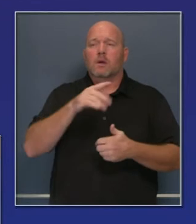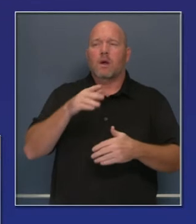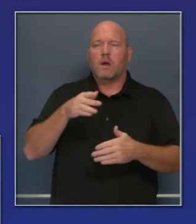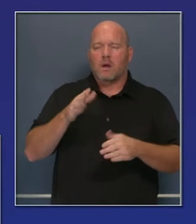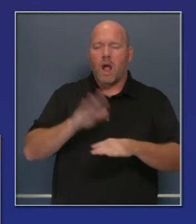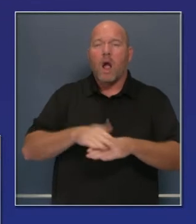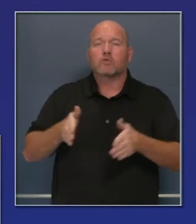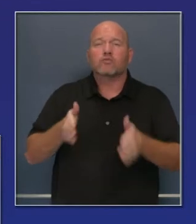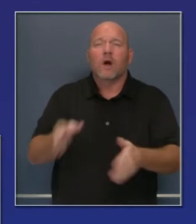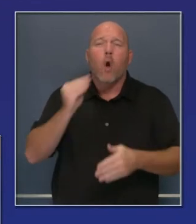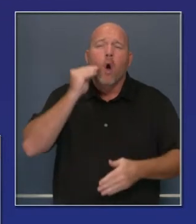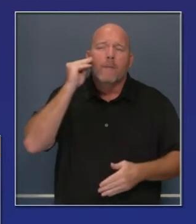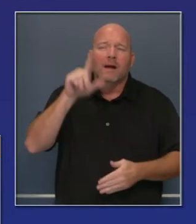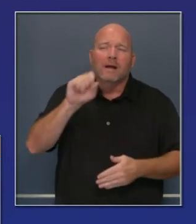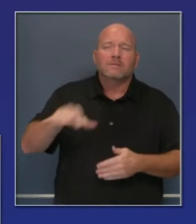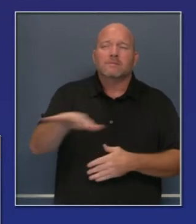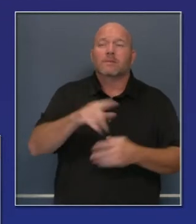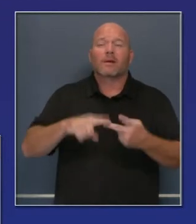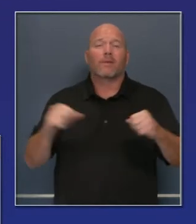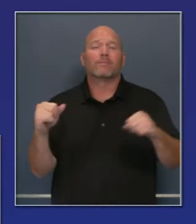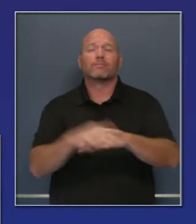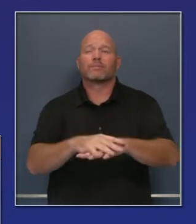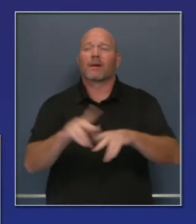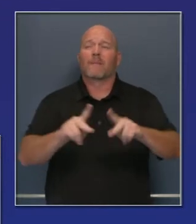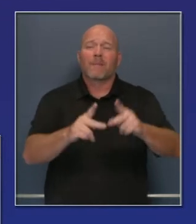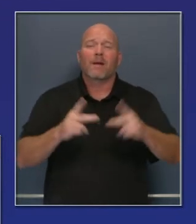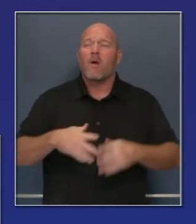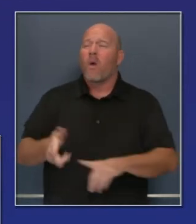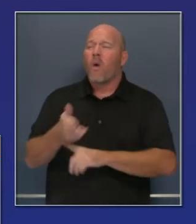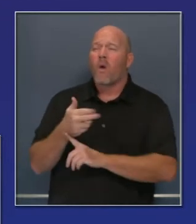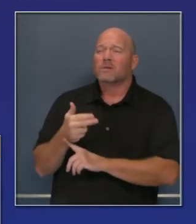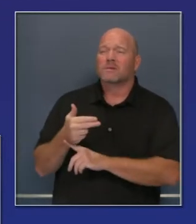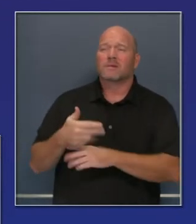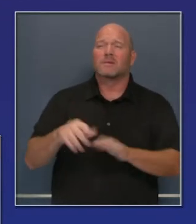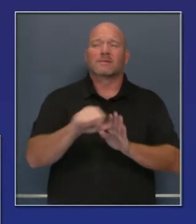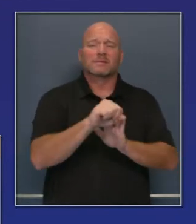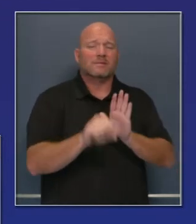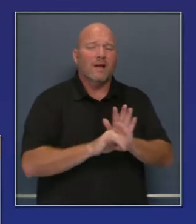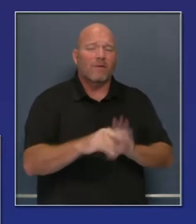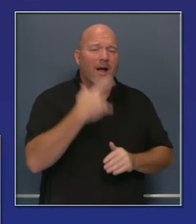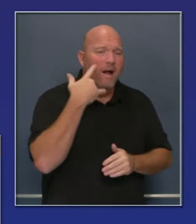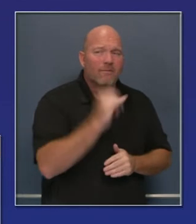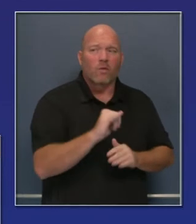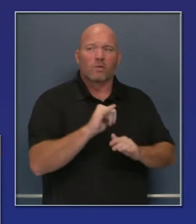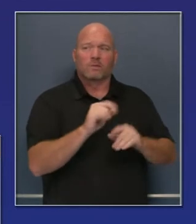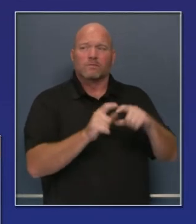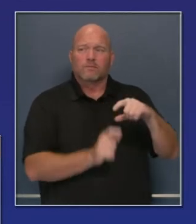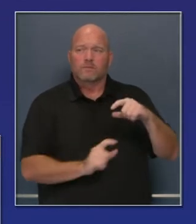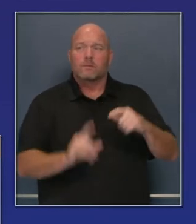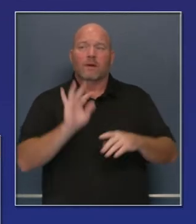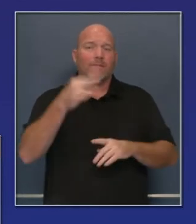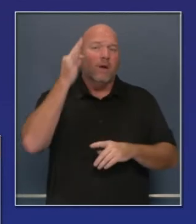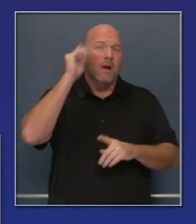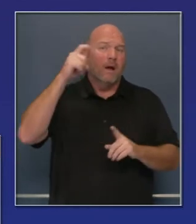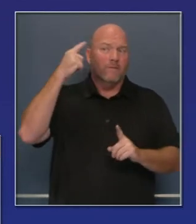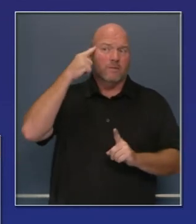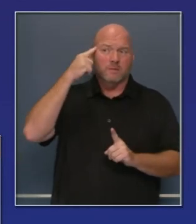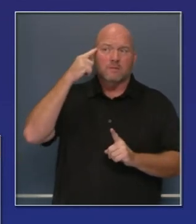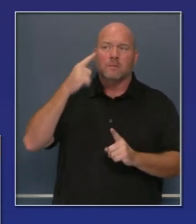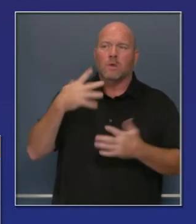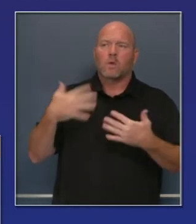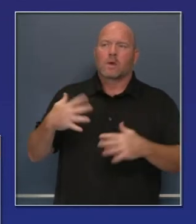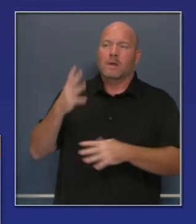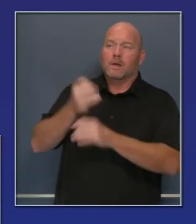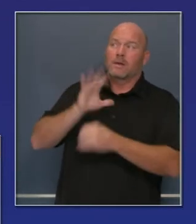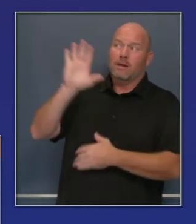personas que viven en las calles y refugios a lo ancho del estado de California. Y por supuesto, el gobierno federal, no hay sustituto